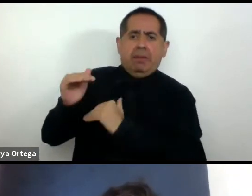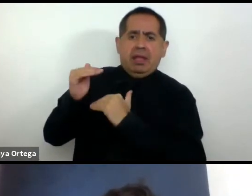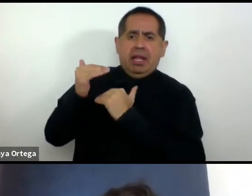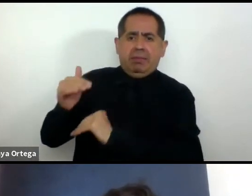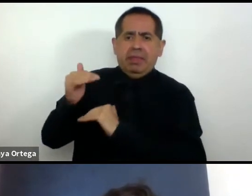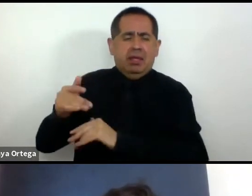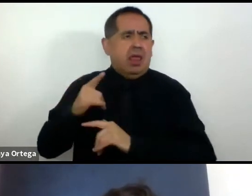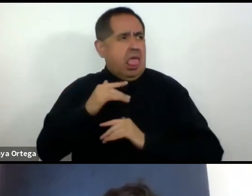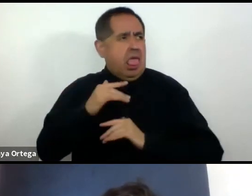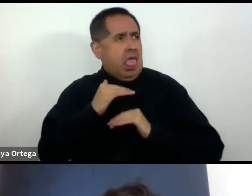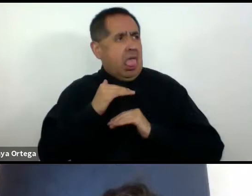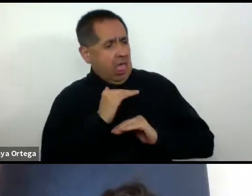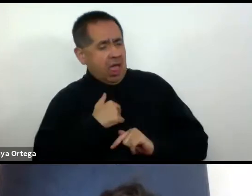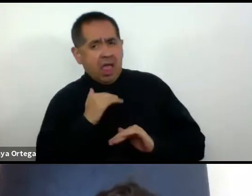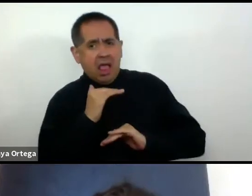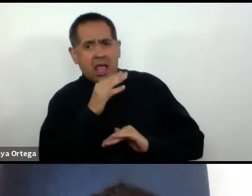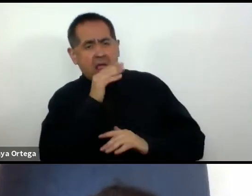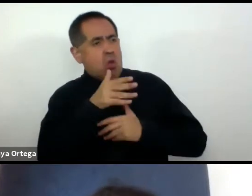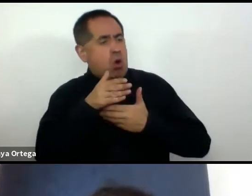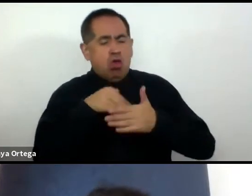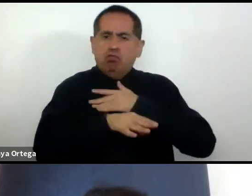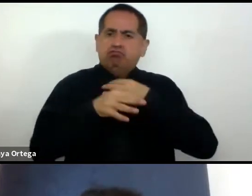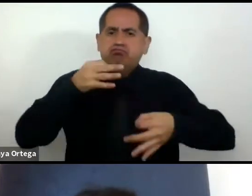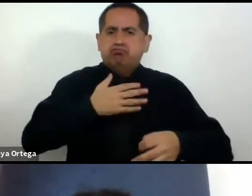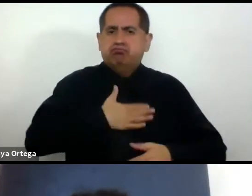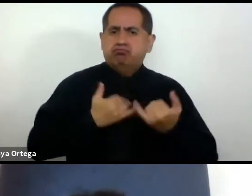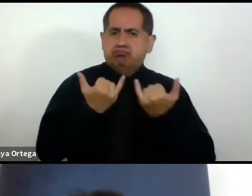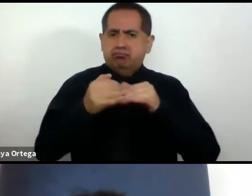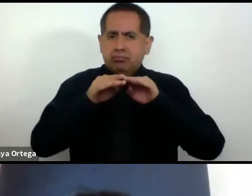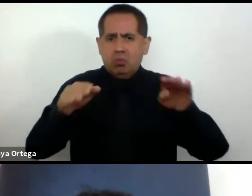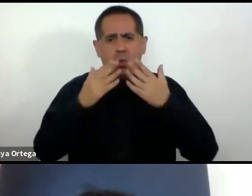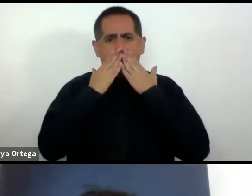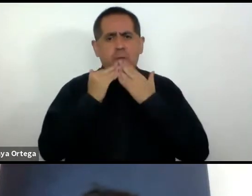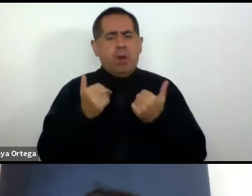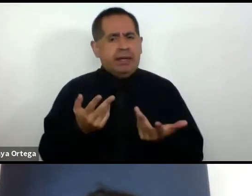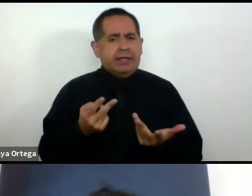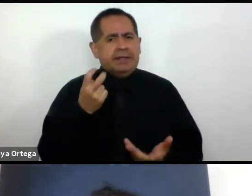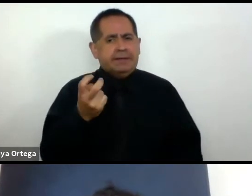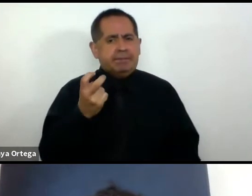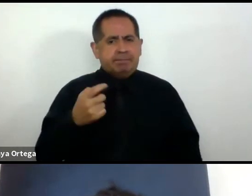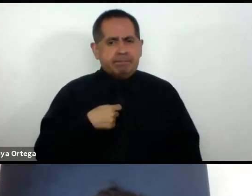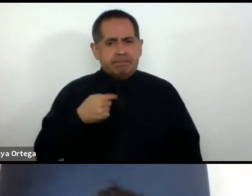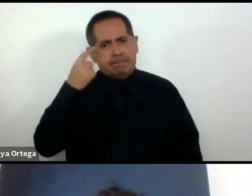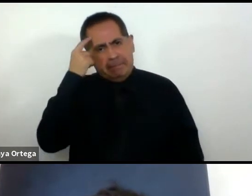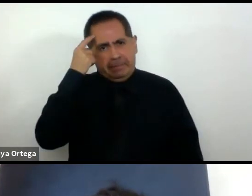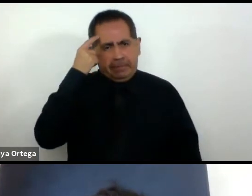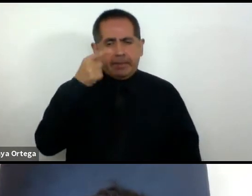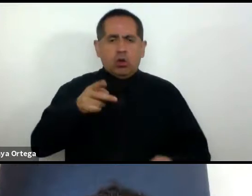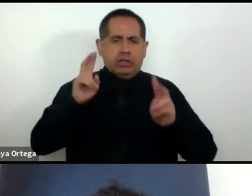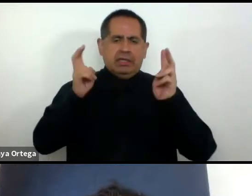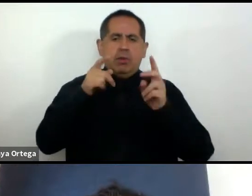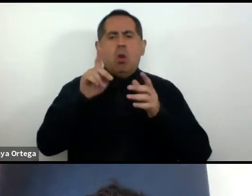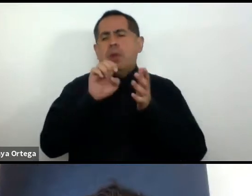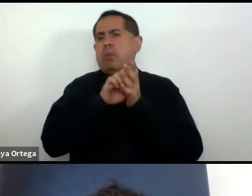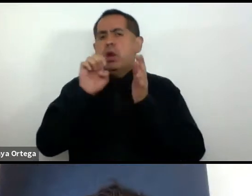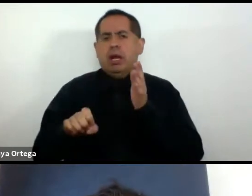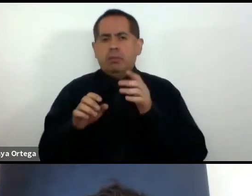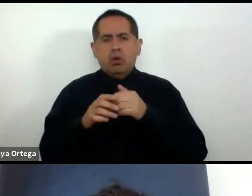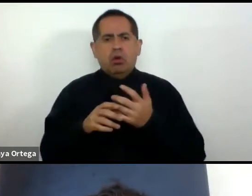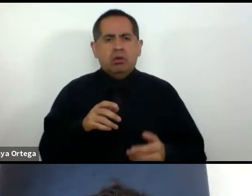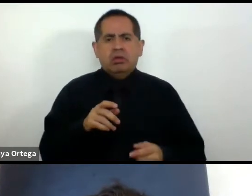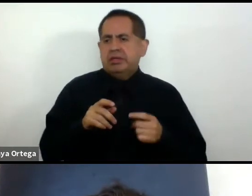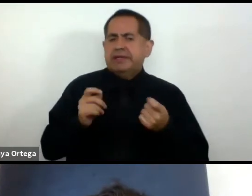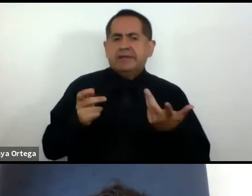personas puedan acceder de manera equitativa a la justicia, ¿no? No es tema de esta mesa, pero, por ejemplo, la negación